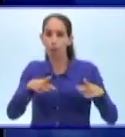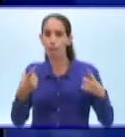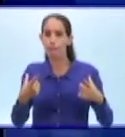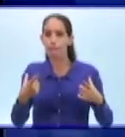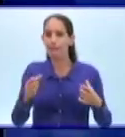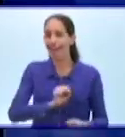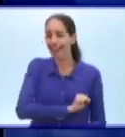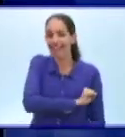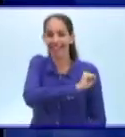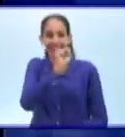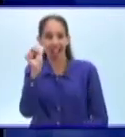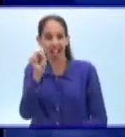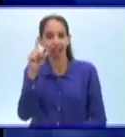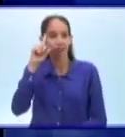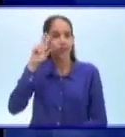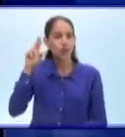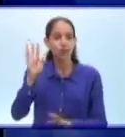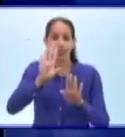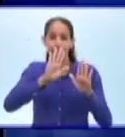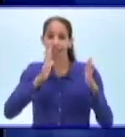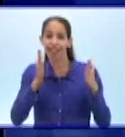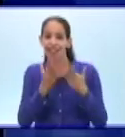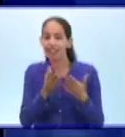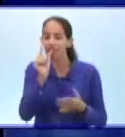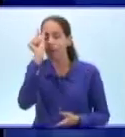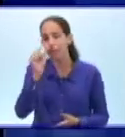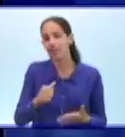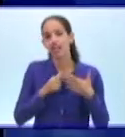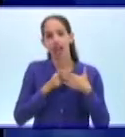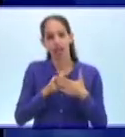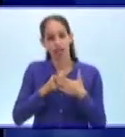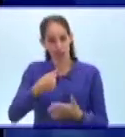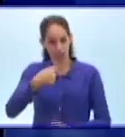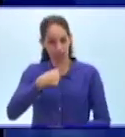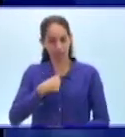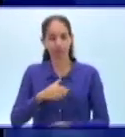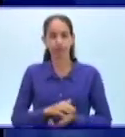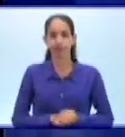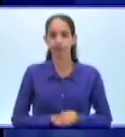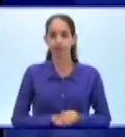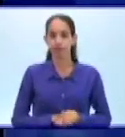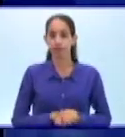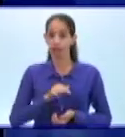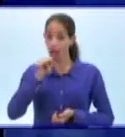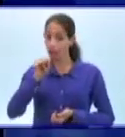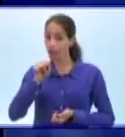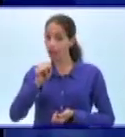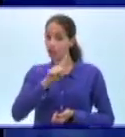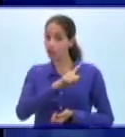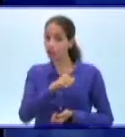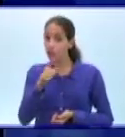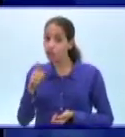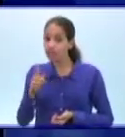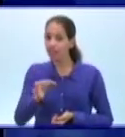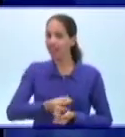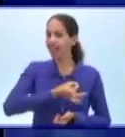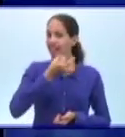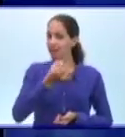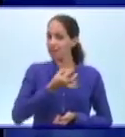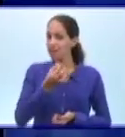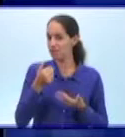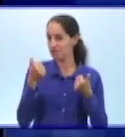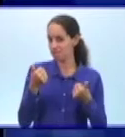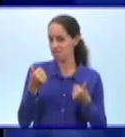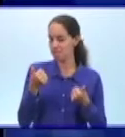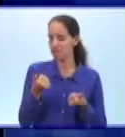ganado, que me acuerdo de todo el que me ha apoyado. Pongan ustedes sus palabras. ¿Qué les puede sugerir esta imagen?